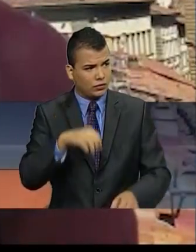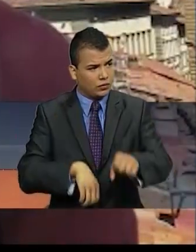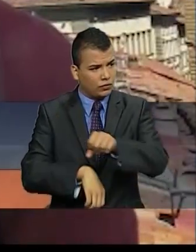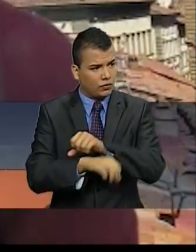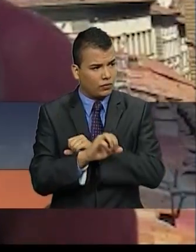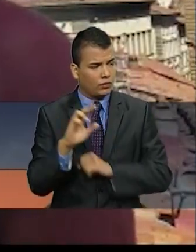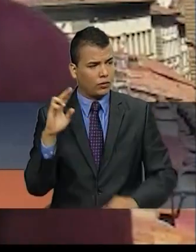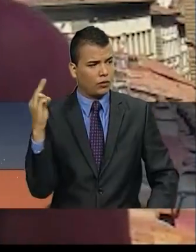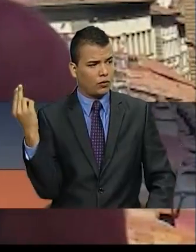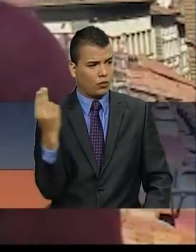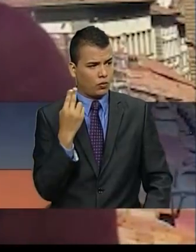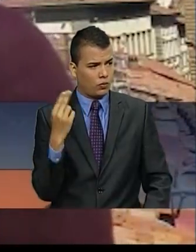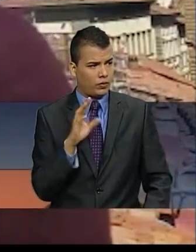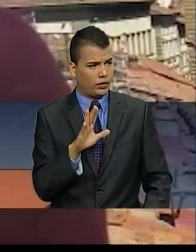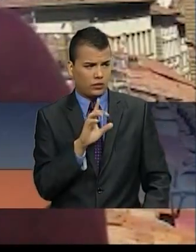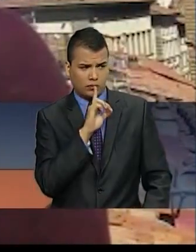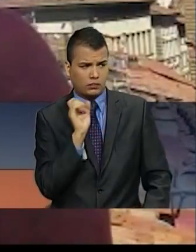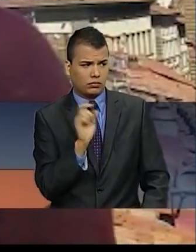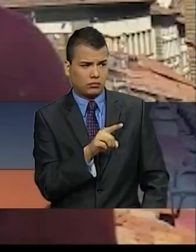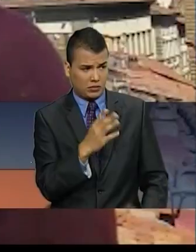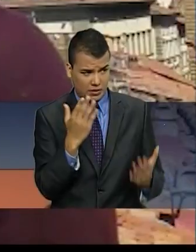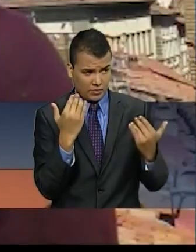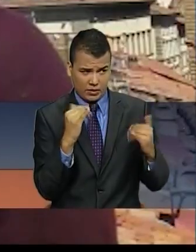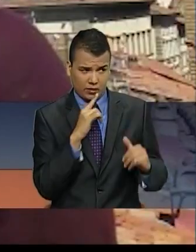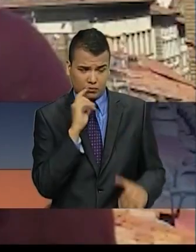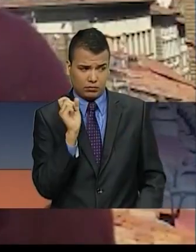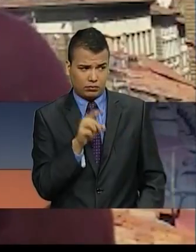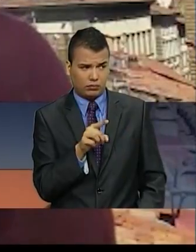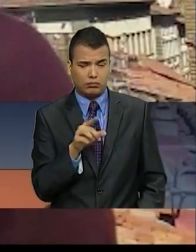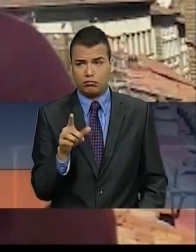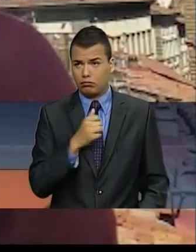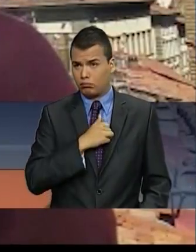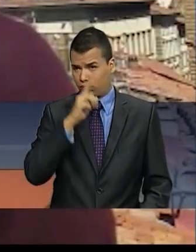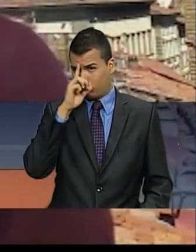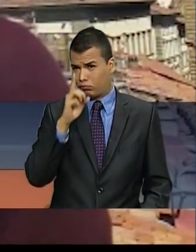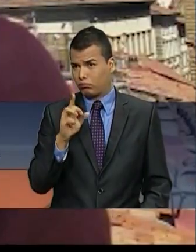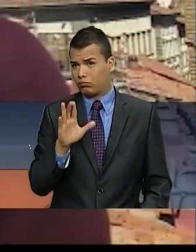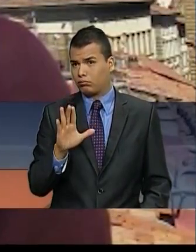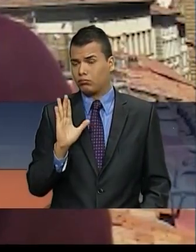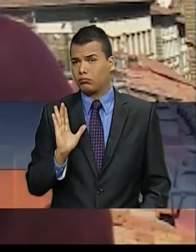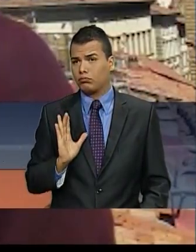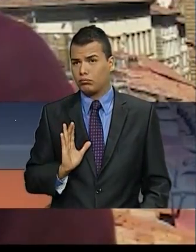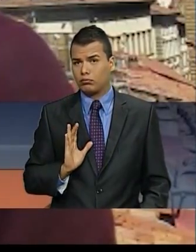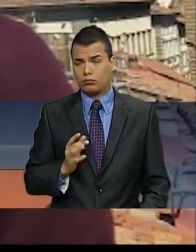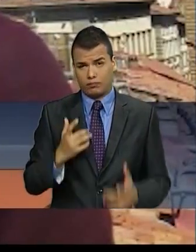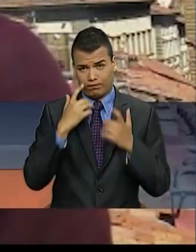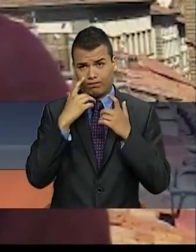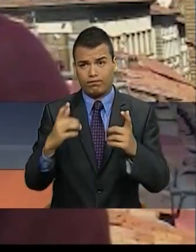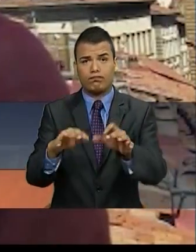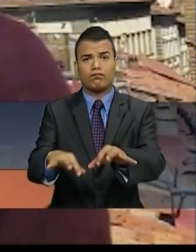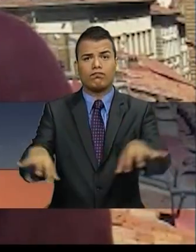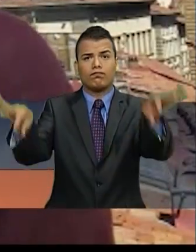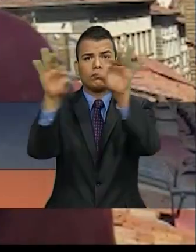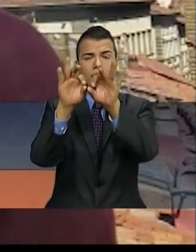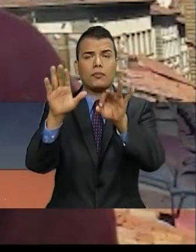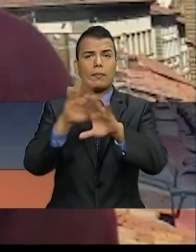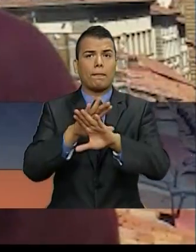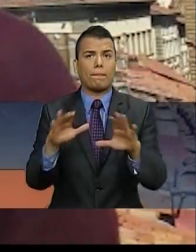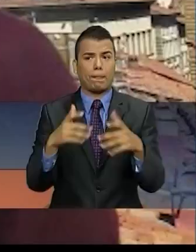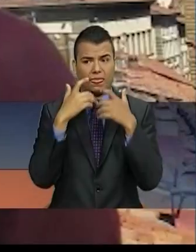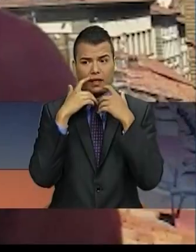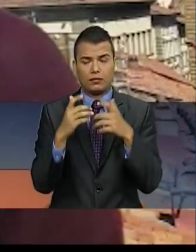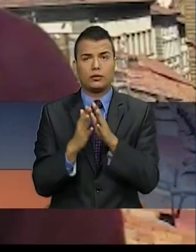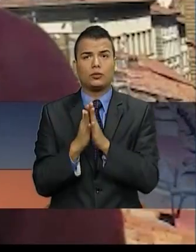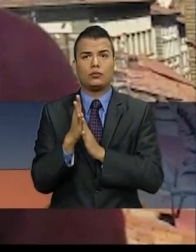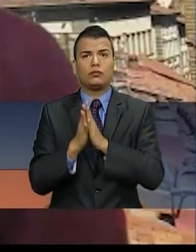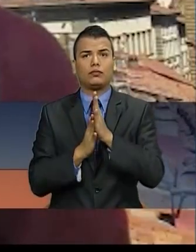uruguayo? Yo creo que ha sido vital, yo creo que ha sido una gran